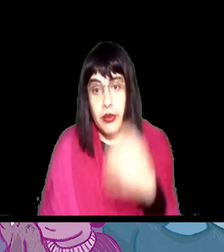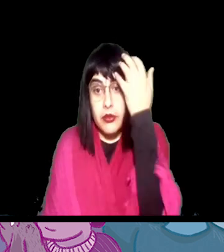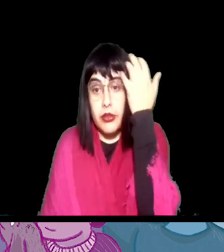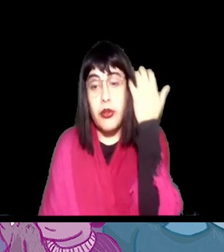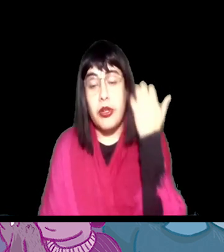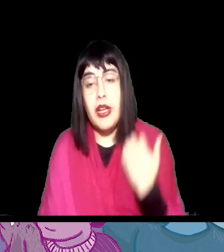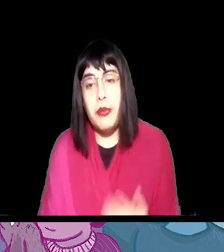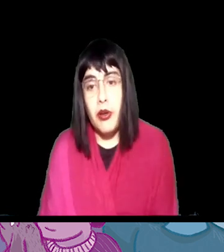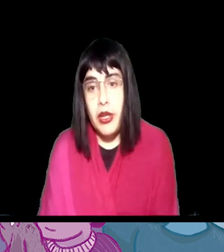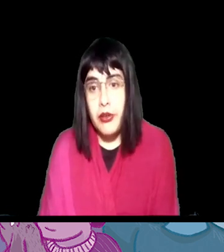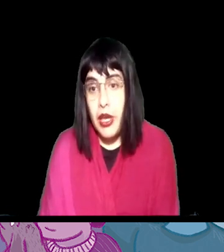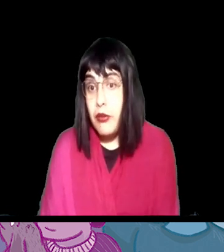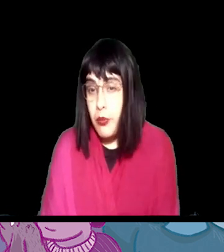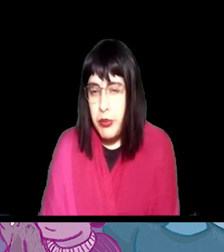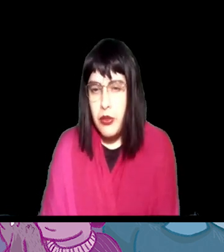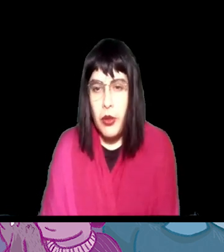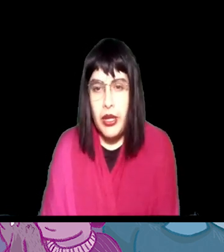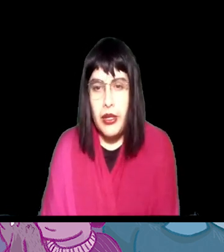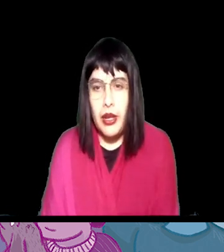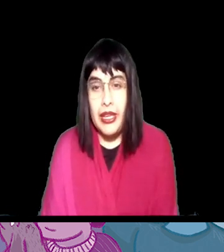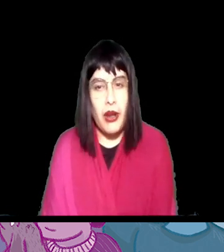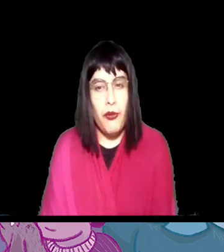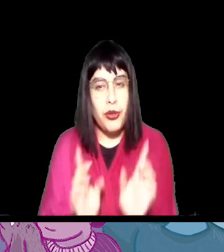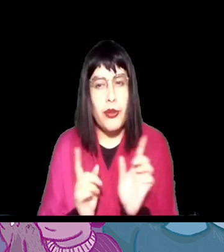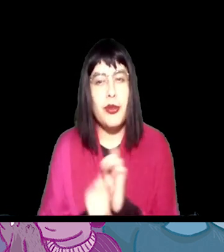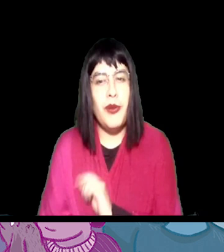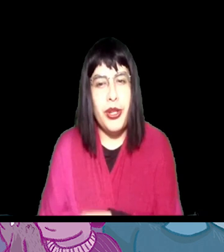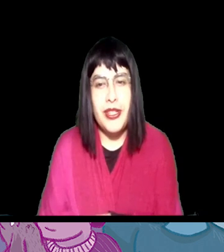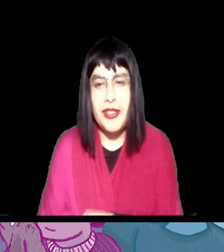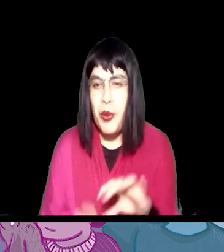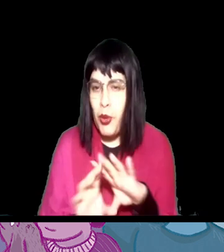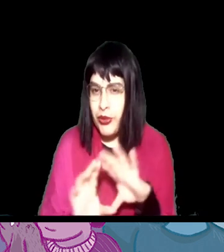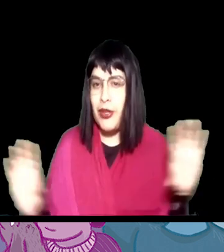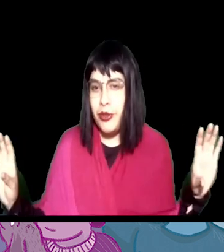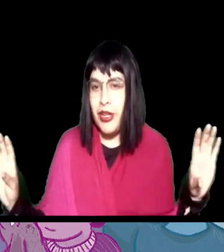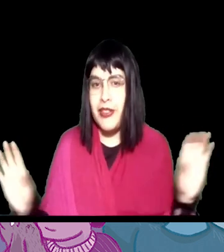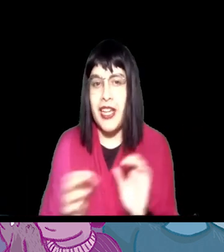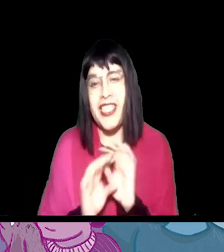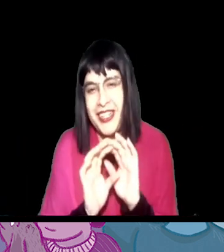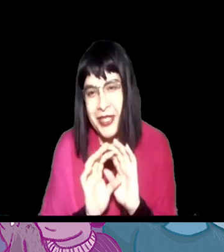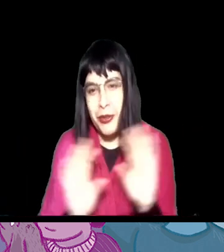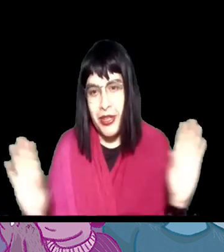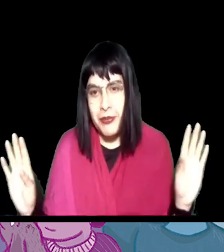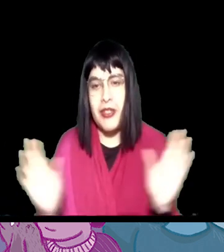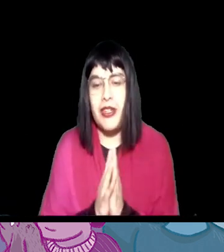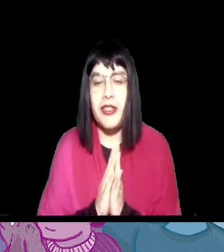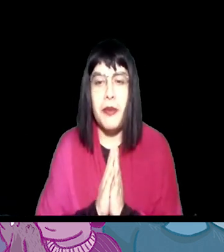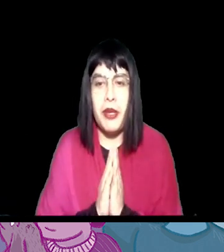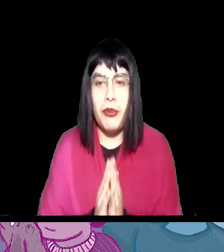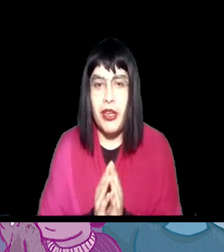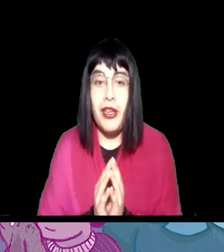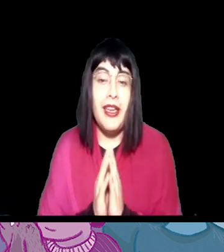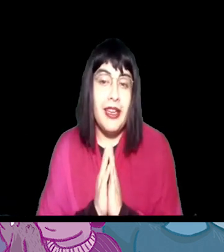Sí, sobre todo con el cambio de gobierno, que hay un compromiso igual, hay una foto incluso de Boric, así como salud trans, hashtag salud trans para Chile,